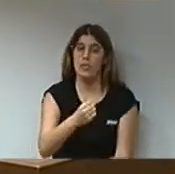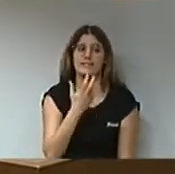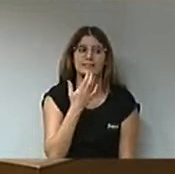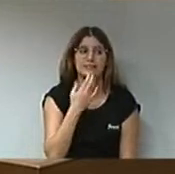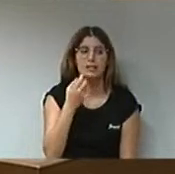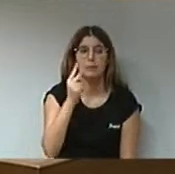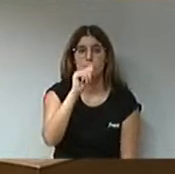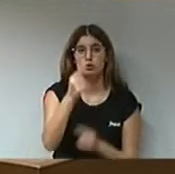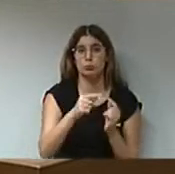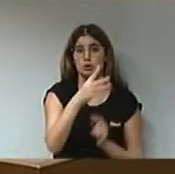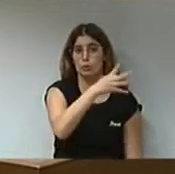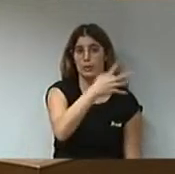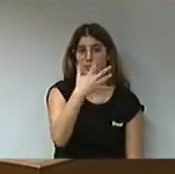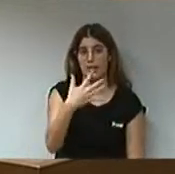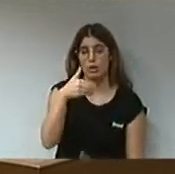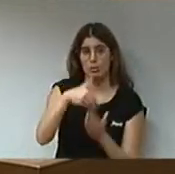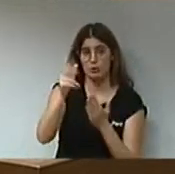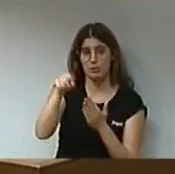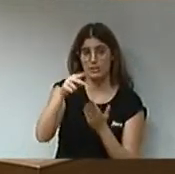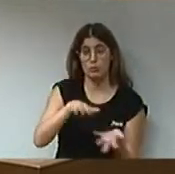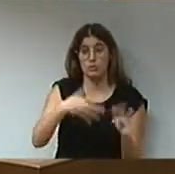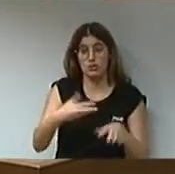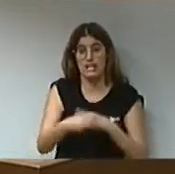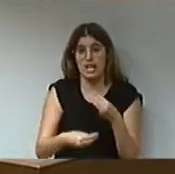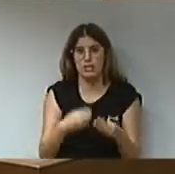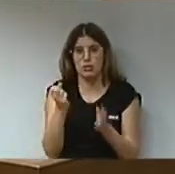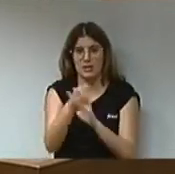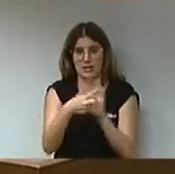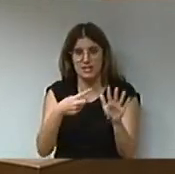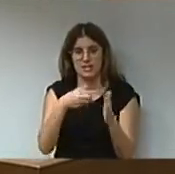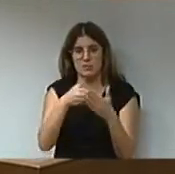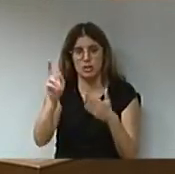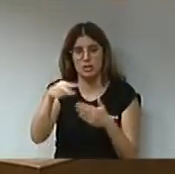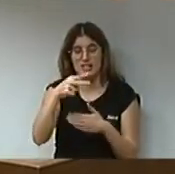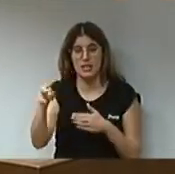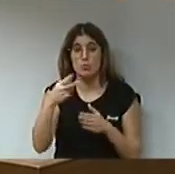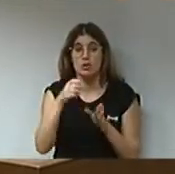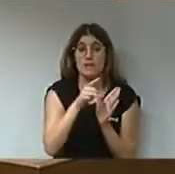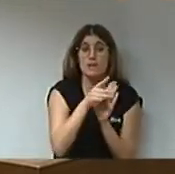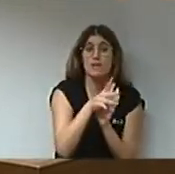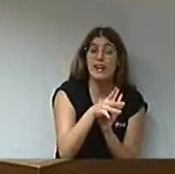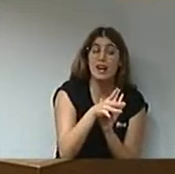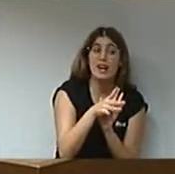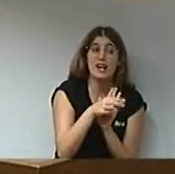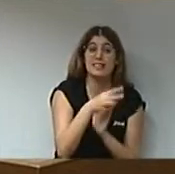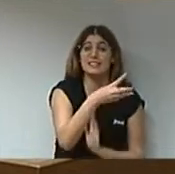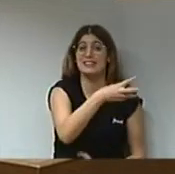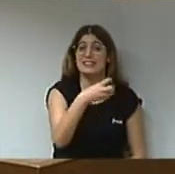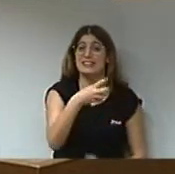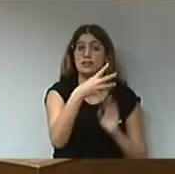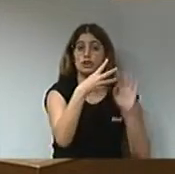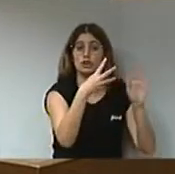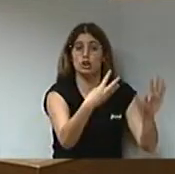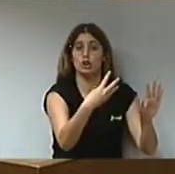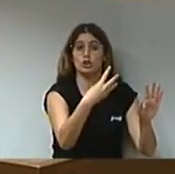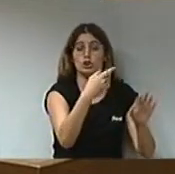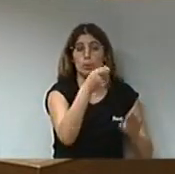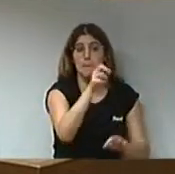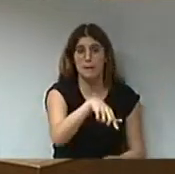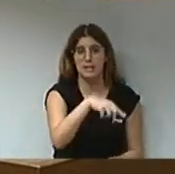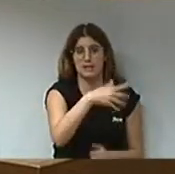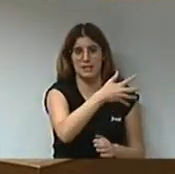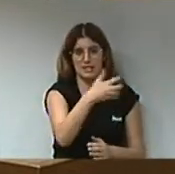presupuestó 45 millones de euros, se ha ejecutado 16 millones de euros y nos hemos dejado fuera de las ayudas a 308.500 autónomos,